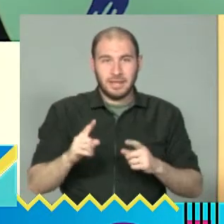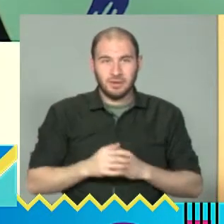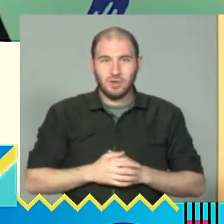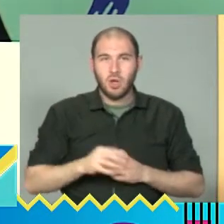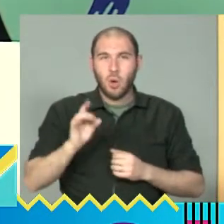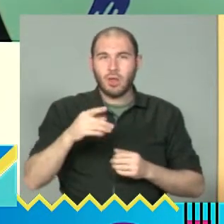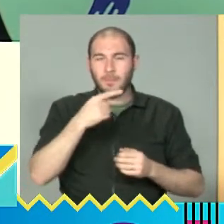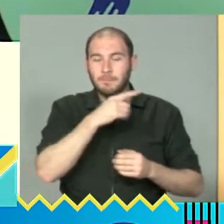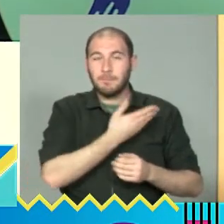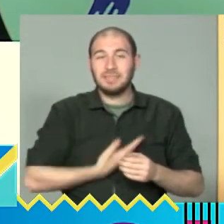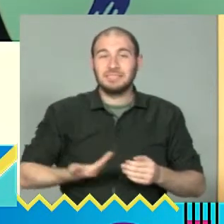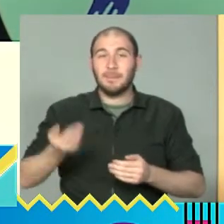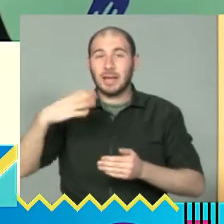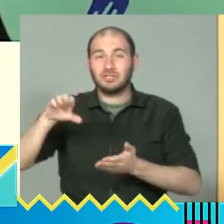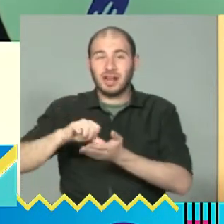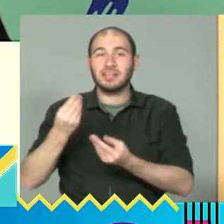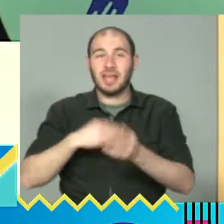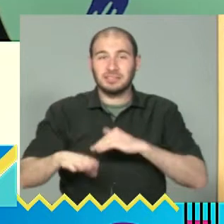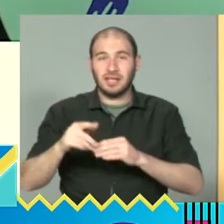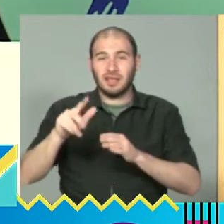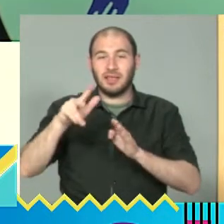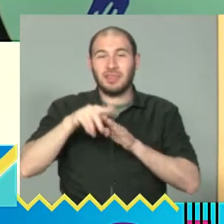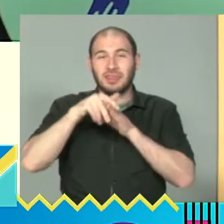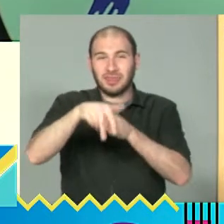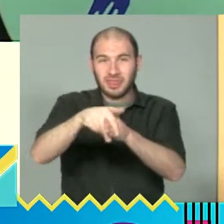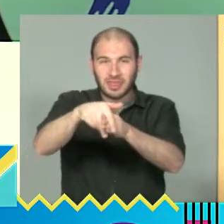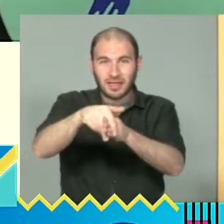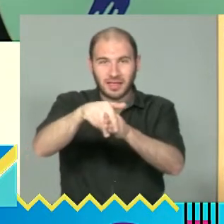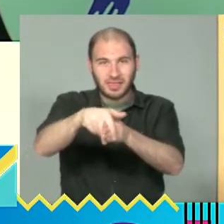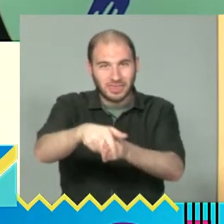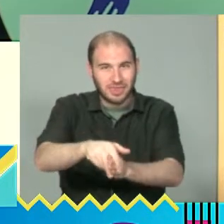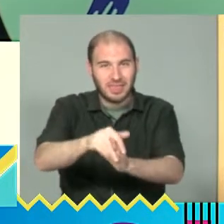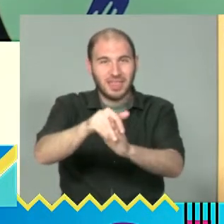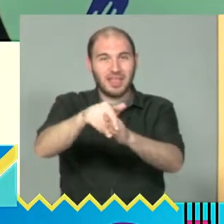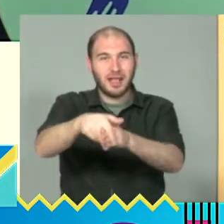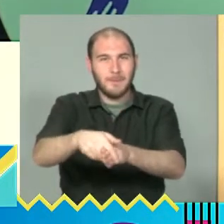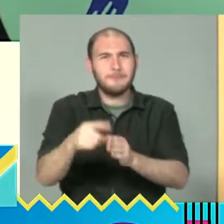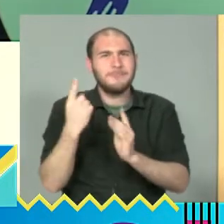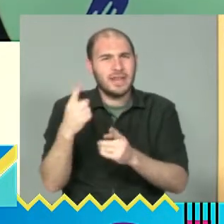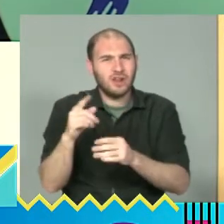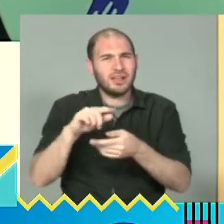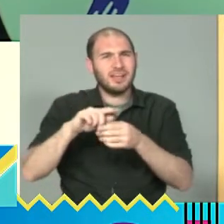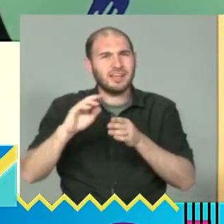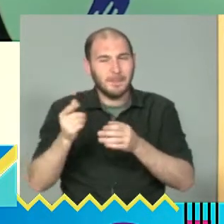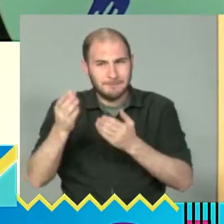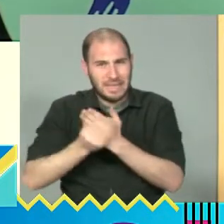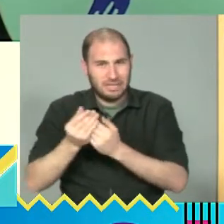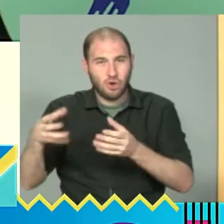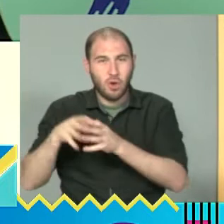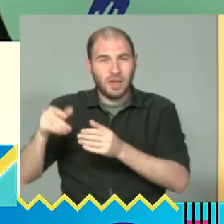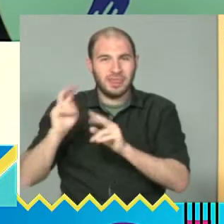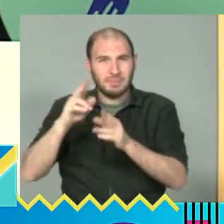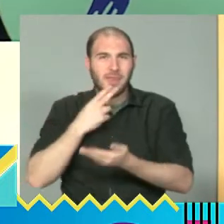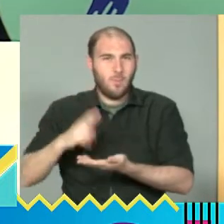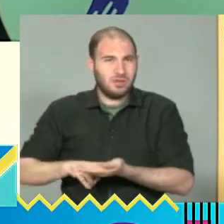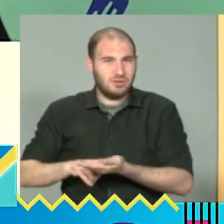único que hizo el presidente del Banco Central fue bajar la velocidad. Lo que no cambió el presidente y sus ministros en la parte